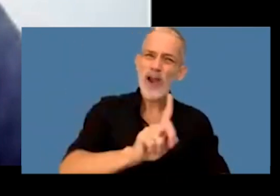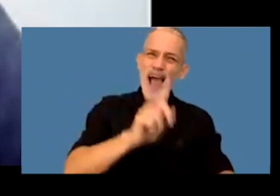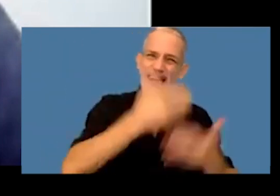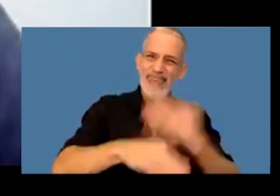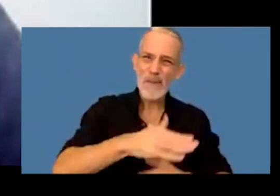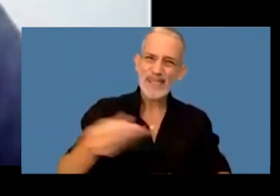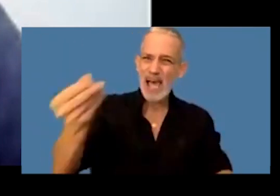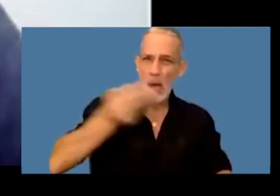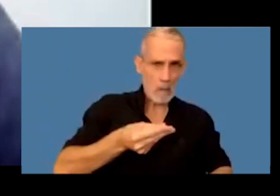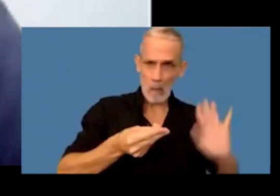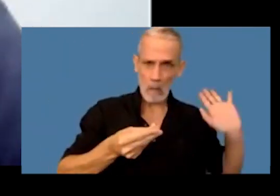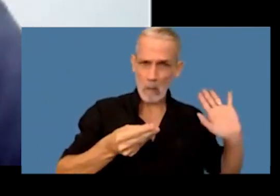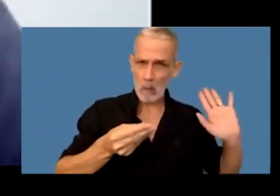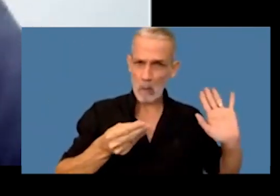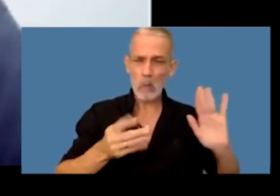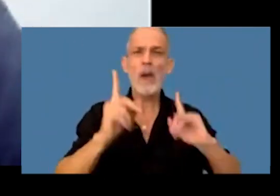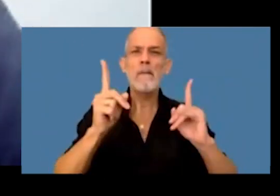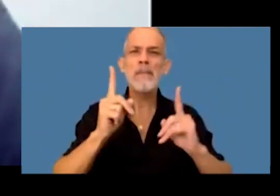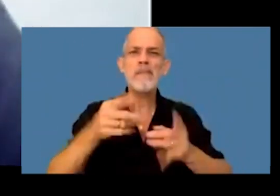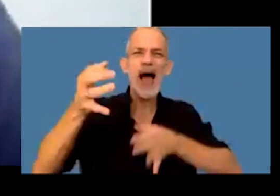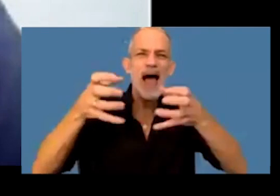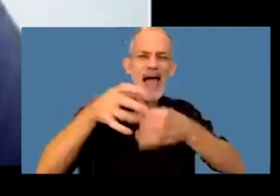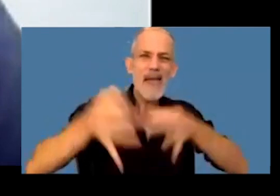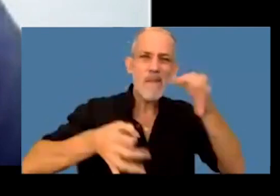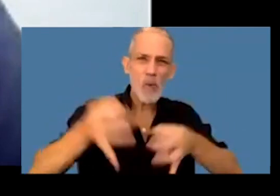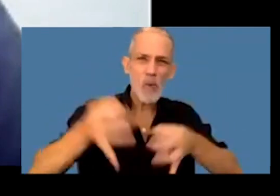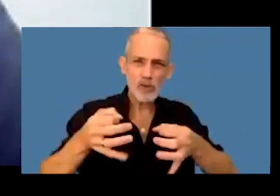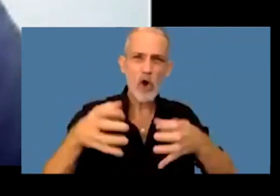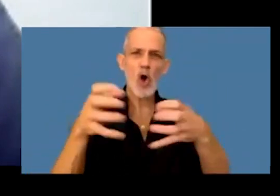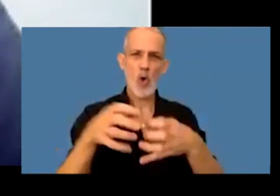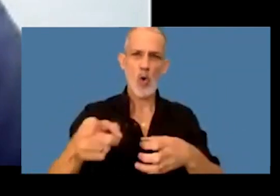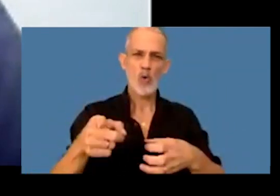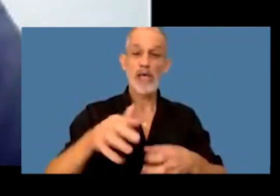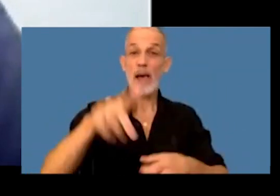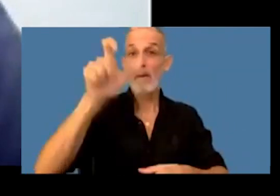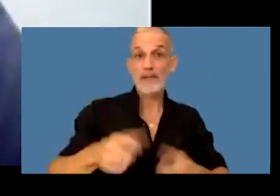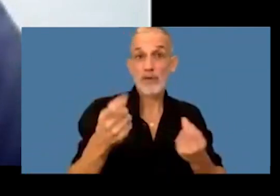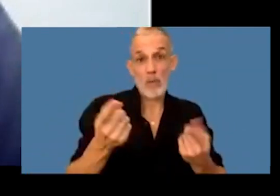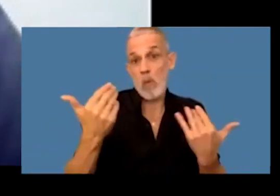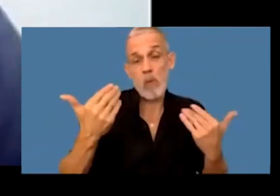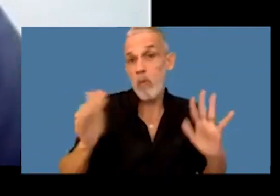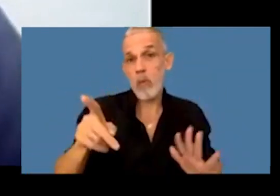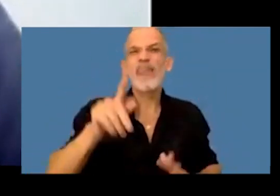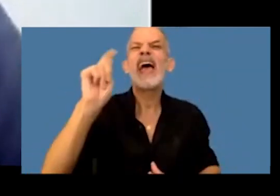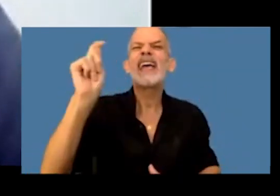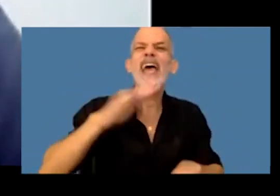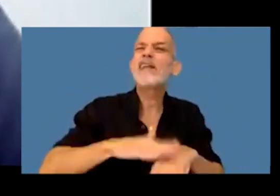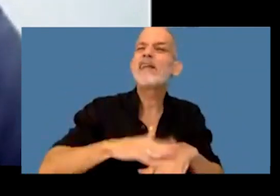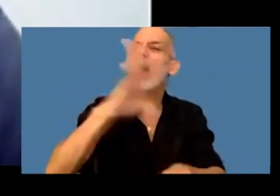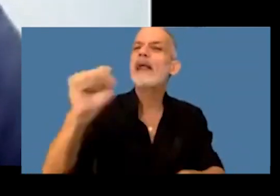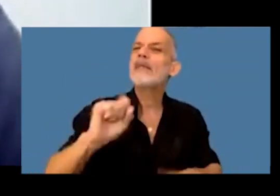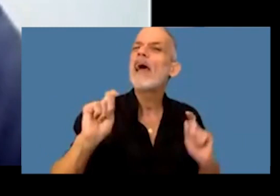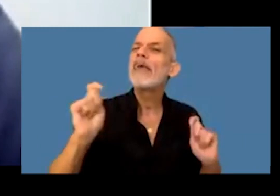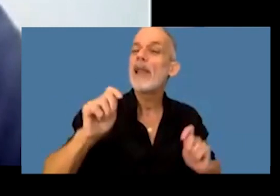documentación. En la misma evaluación, nosotros a la persona le damos la posibilidad de decir quién va a retirar el certificado único de discapacidad con un